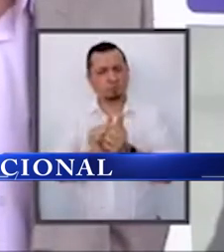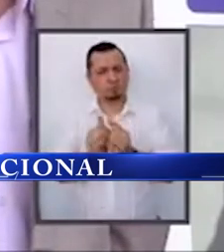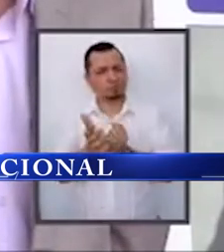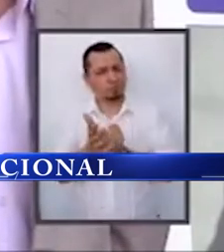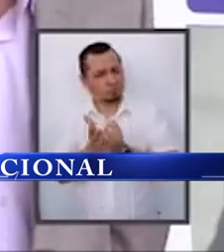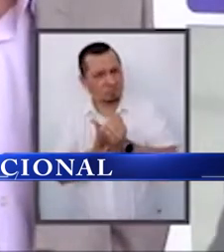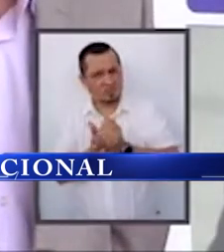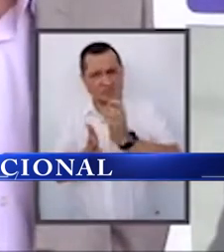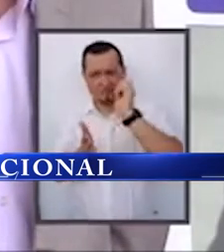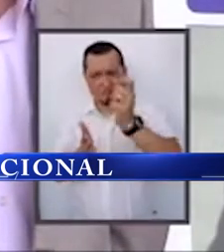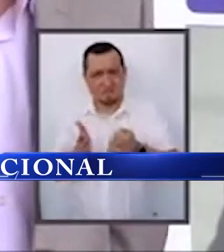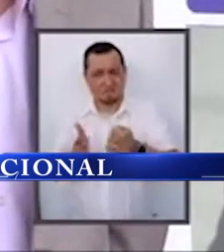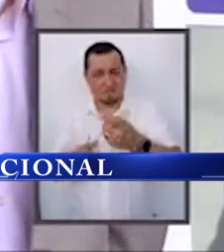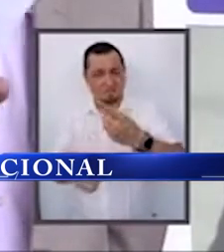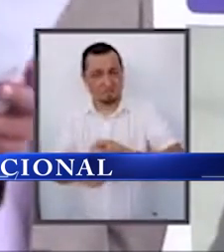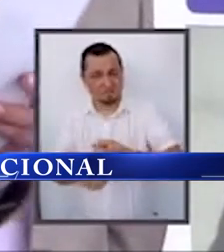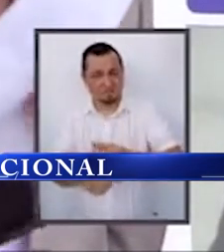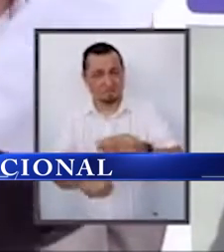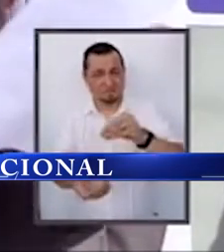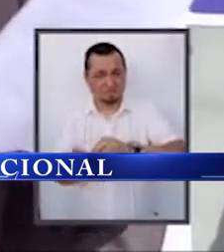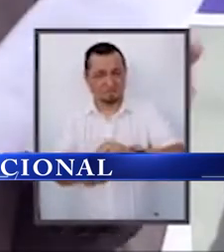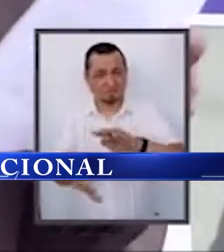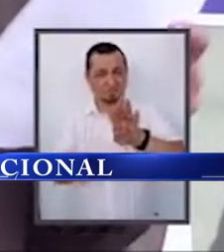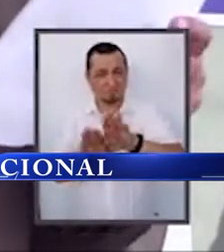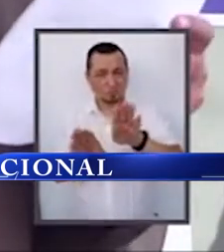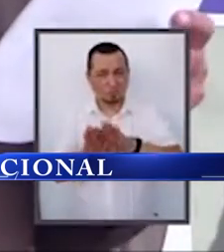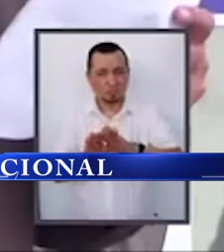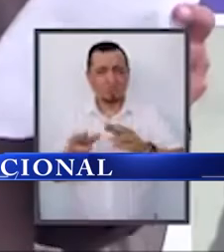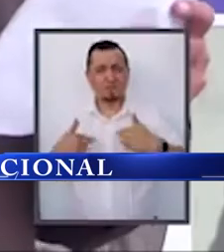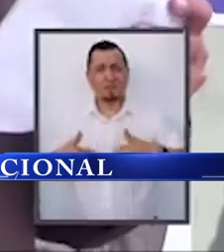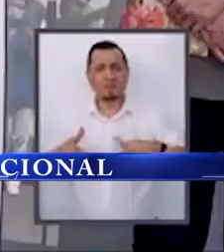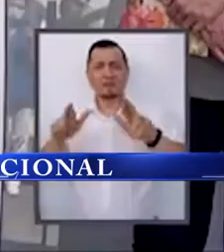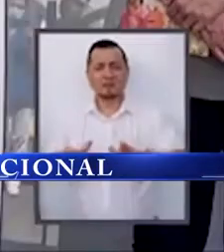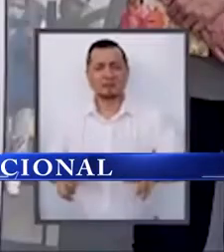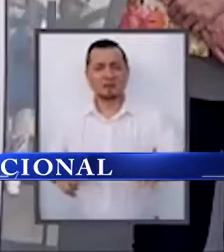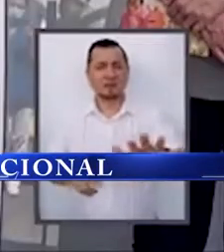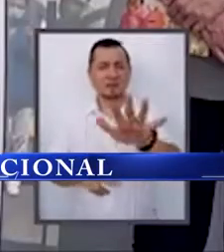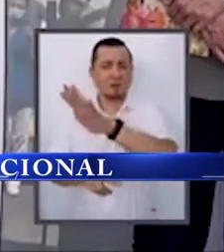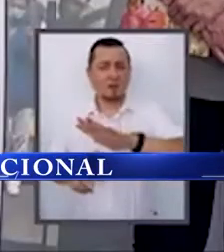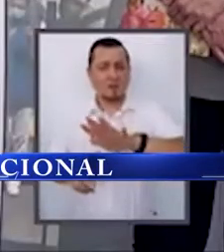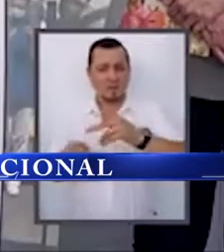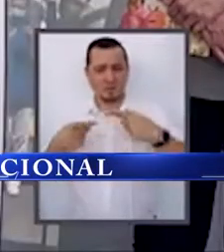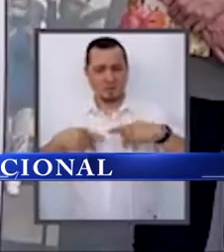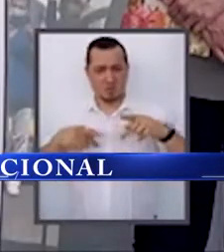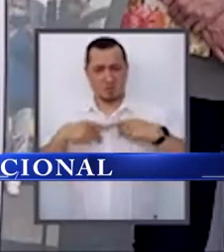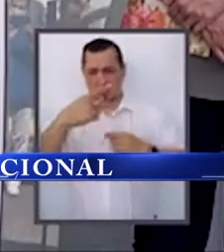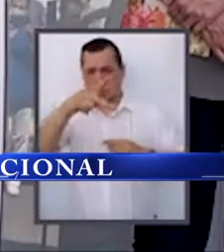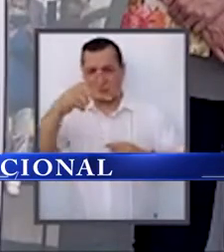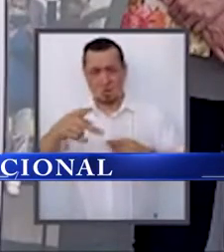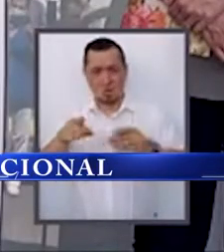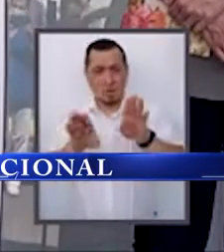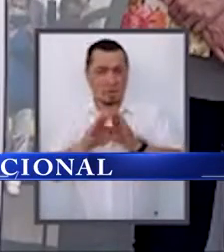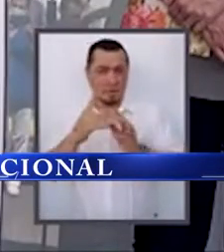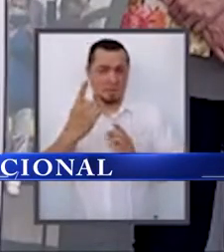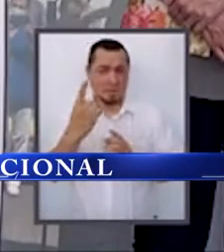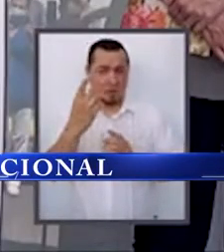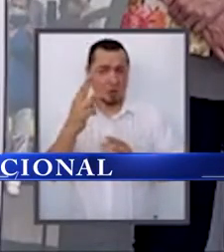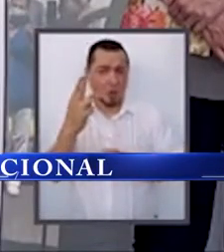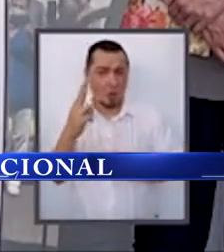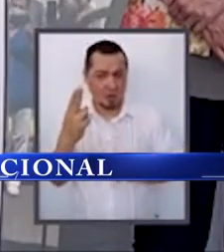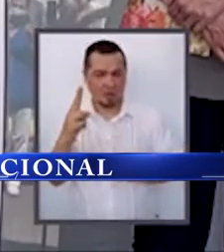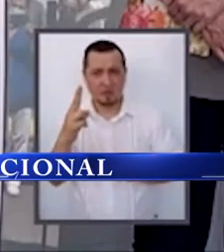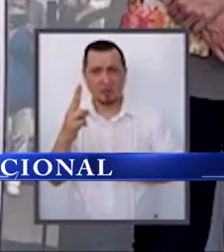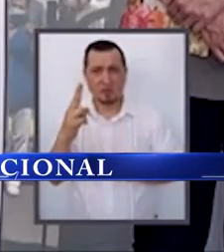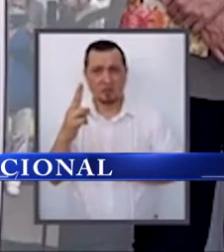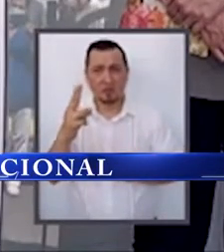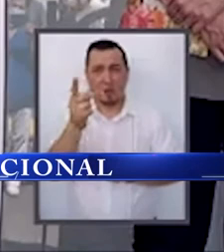4,622 trabajadores eventuales que tienen derecho a la basificación. De los